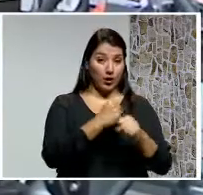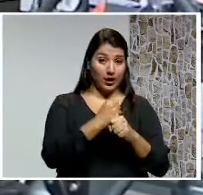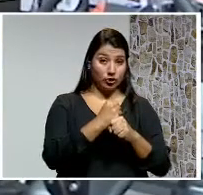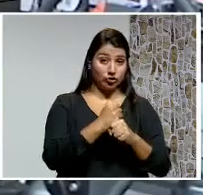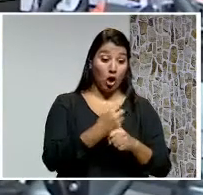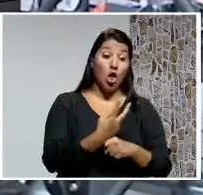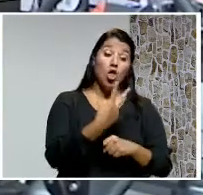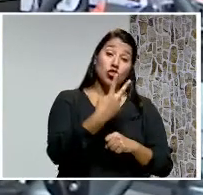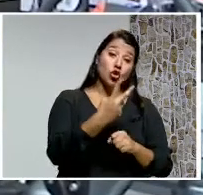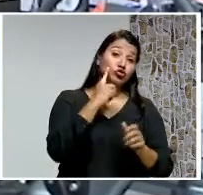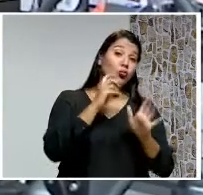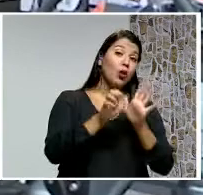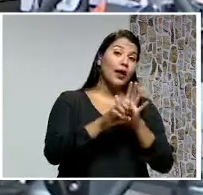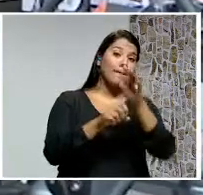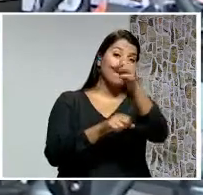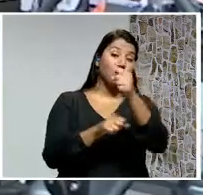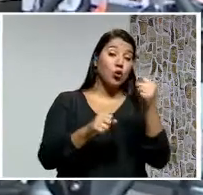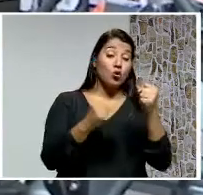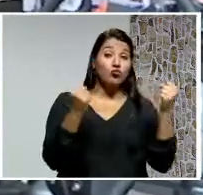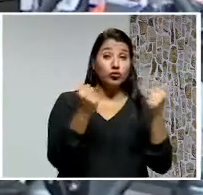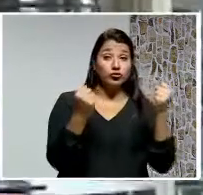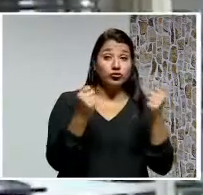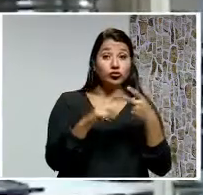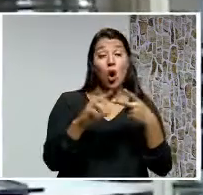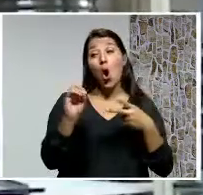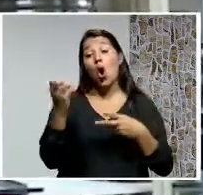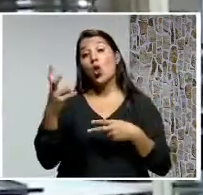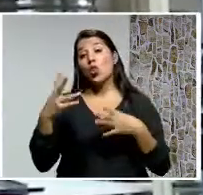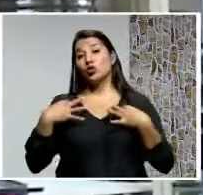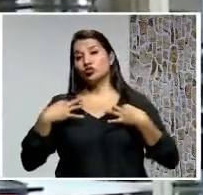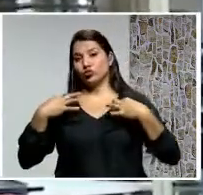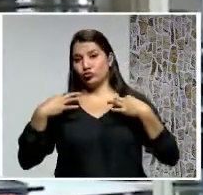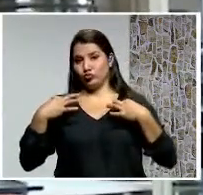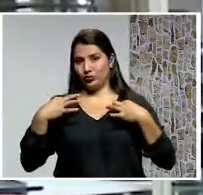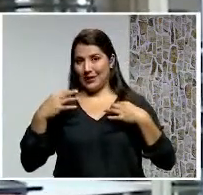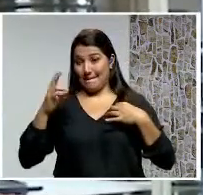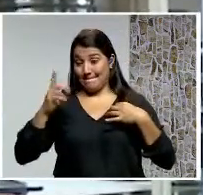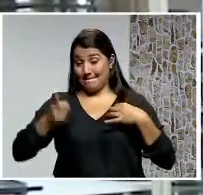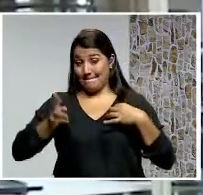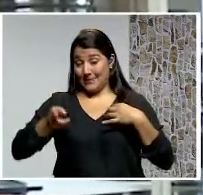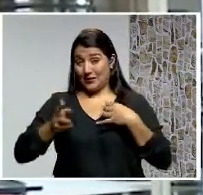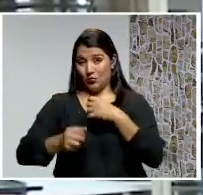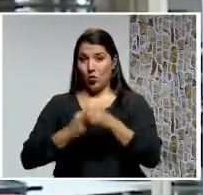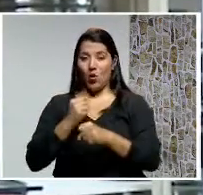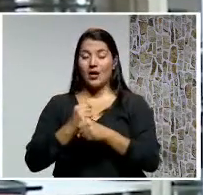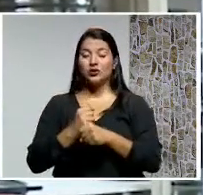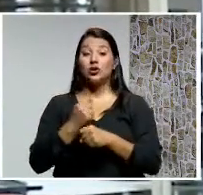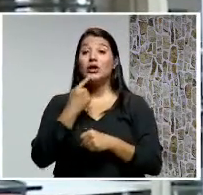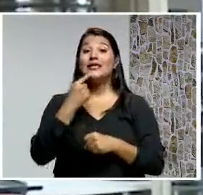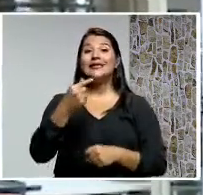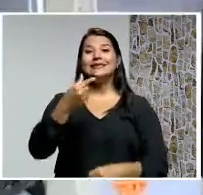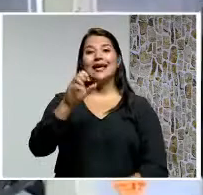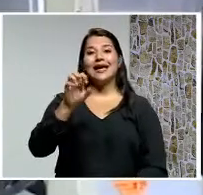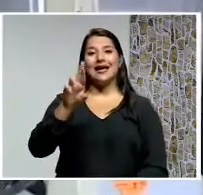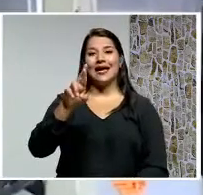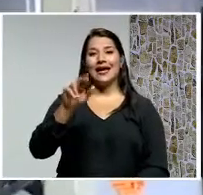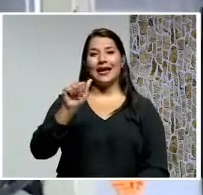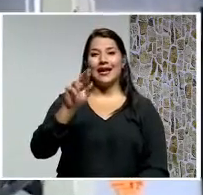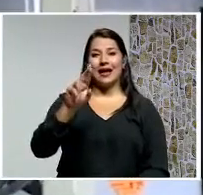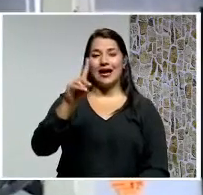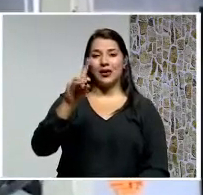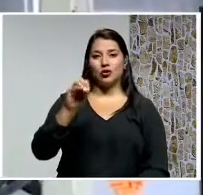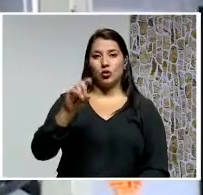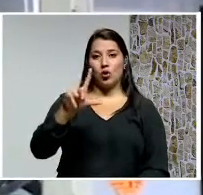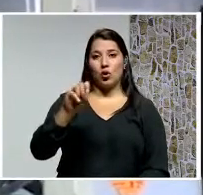de artículos como refrigeradoras o 12 prendas de vestir en ese mismo periodo. Según el administrador del depósito, Gerardo Lobo, esa decisión es